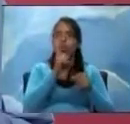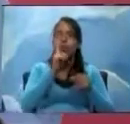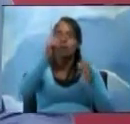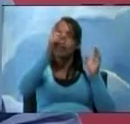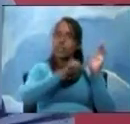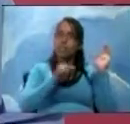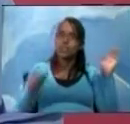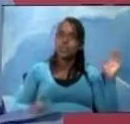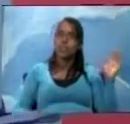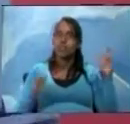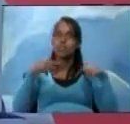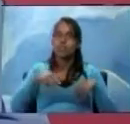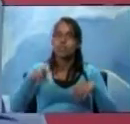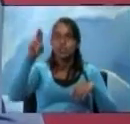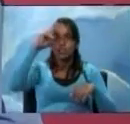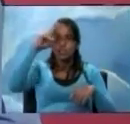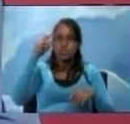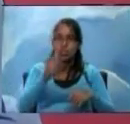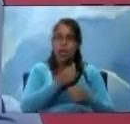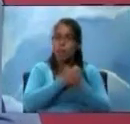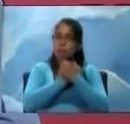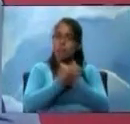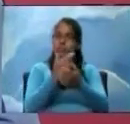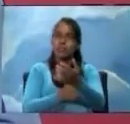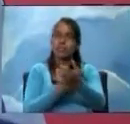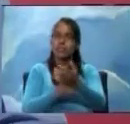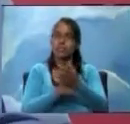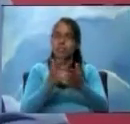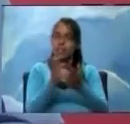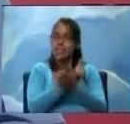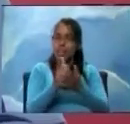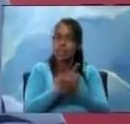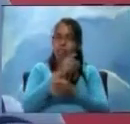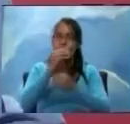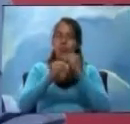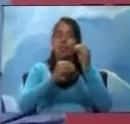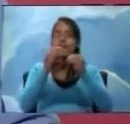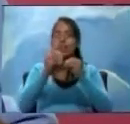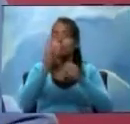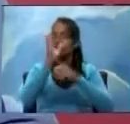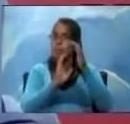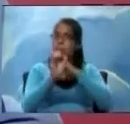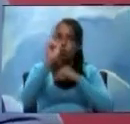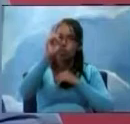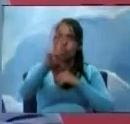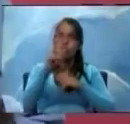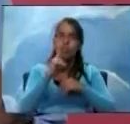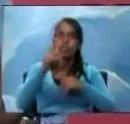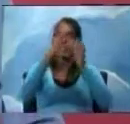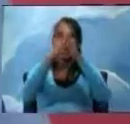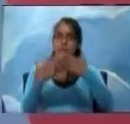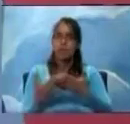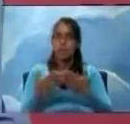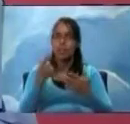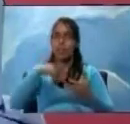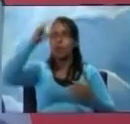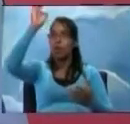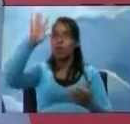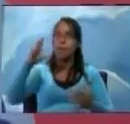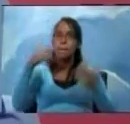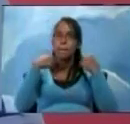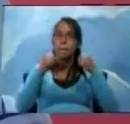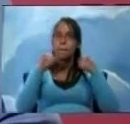nombre del Señor. Por este motivo, amados hermanos, en el libro de Hechos, capítulo 2, verso 45, dice la Biblia que los